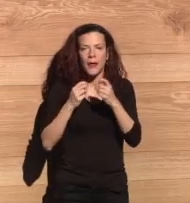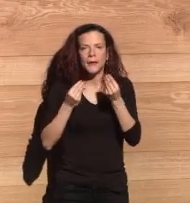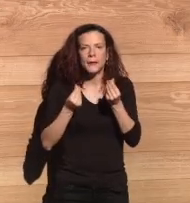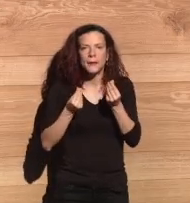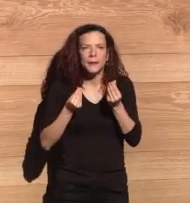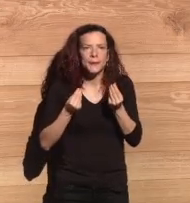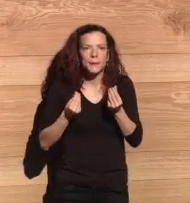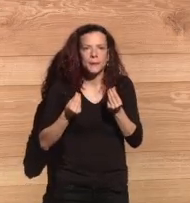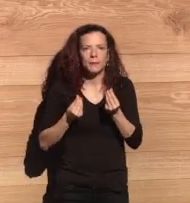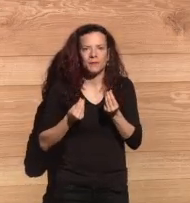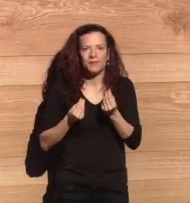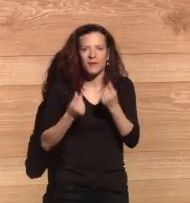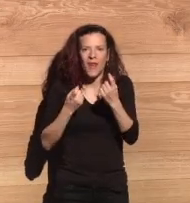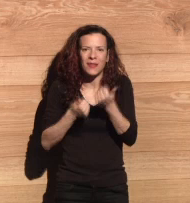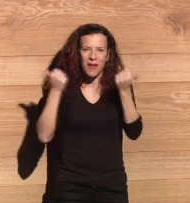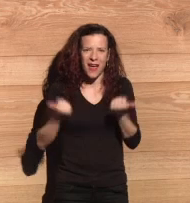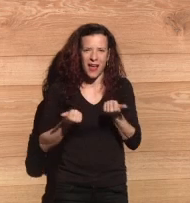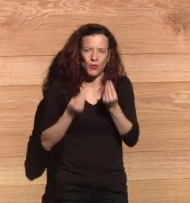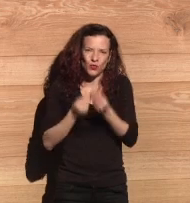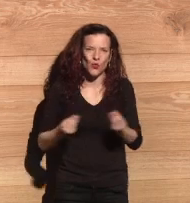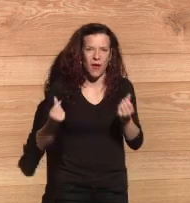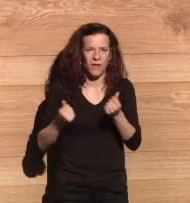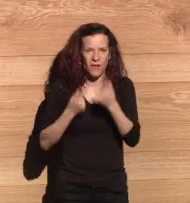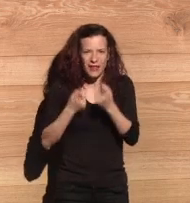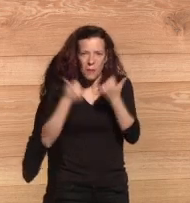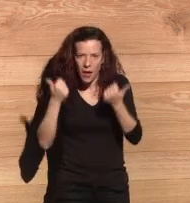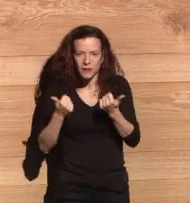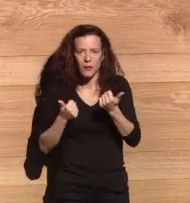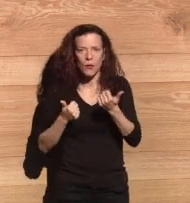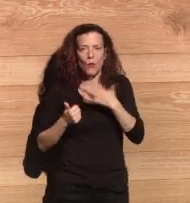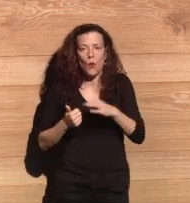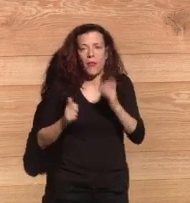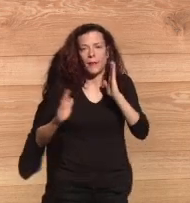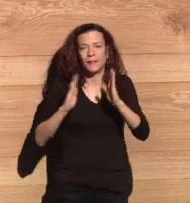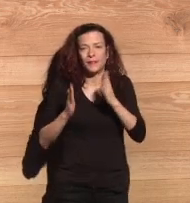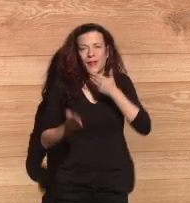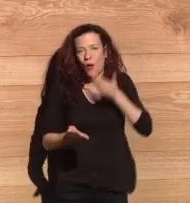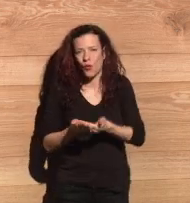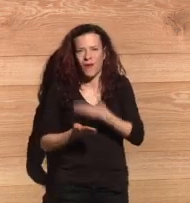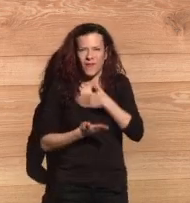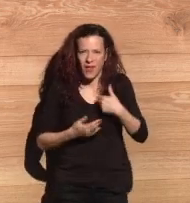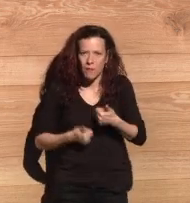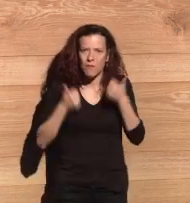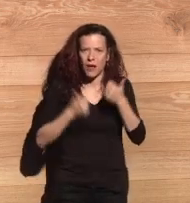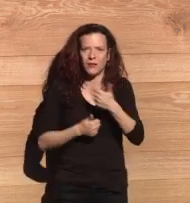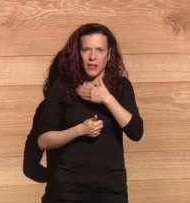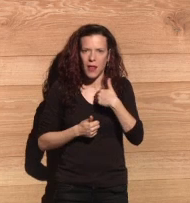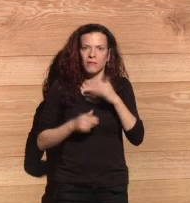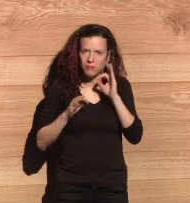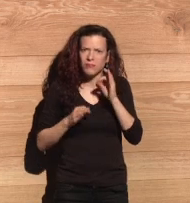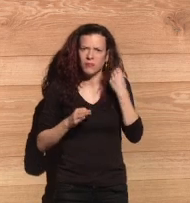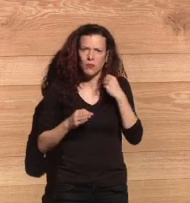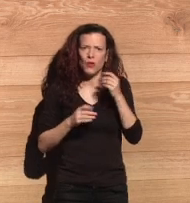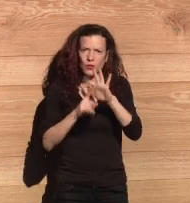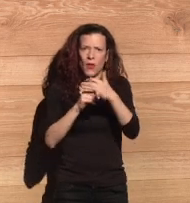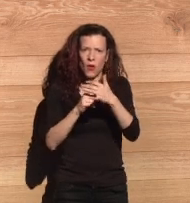fotoperiodista es muy descafeinada. Llega un punto en el que te puede llegar a aburrir y quieres más. Realmente quieres estar en eso donde están ocurriendo